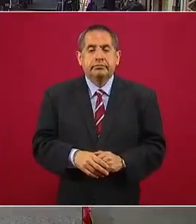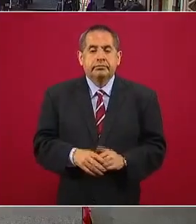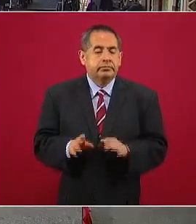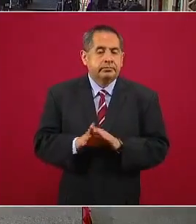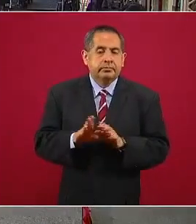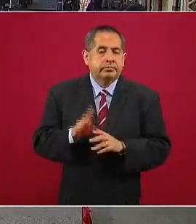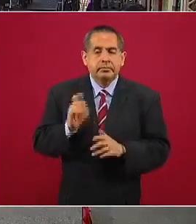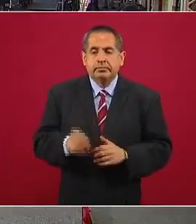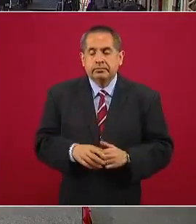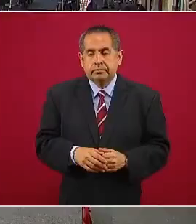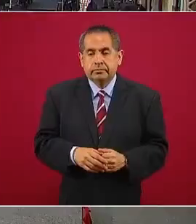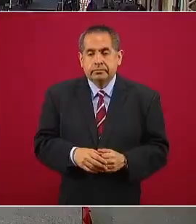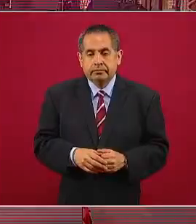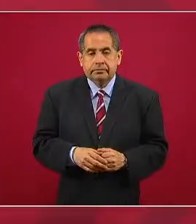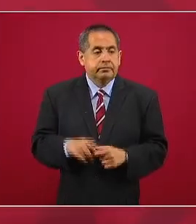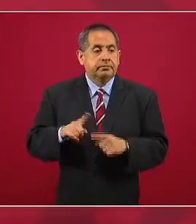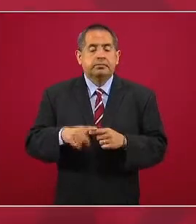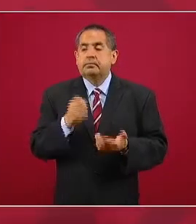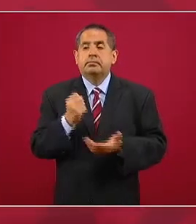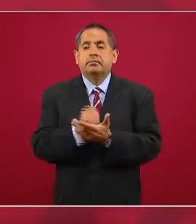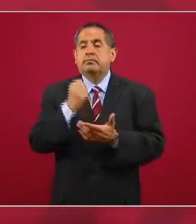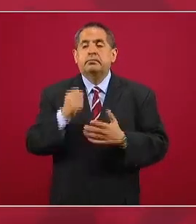¿Cómo la aprobaron?